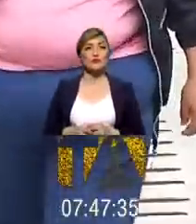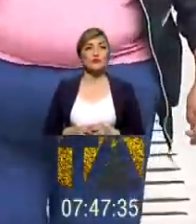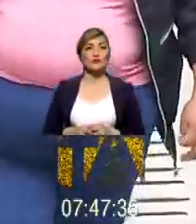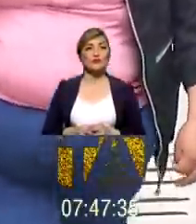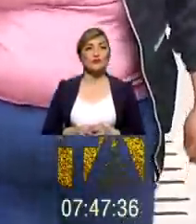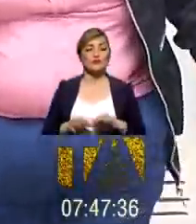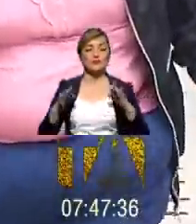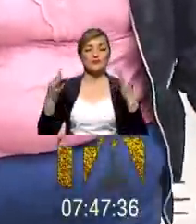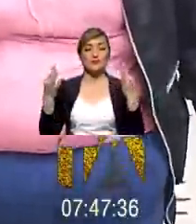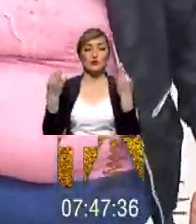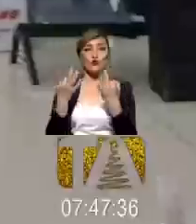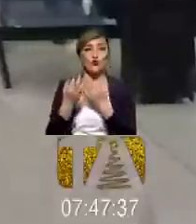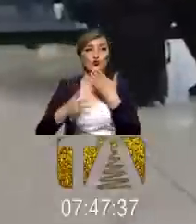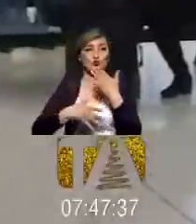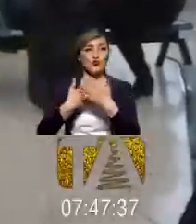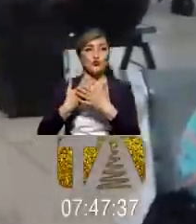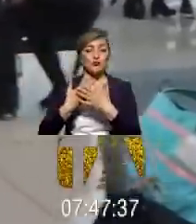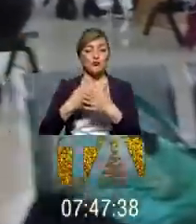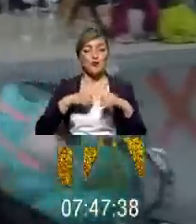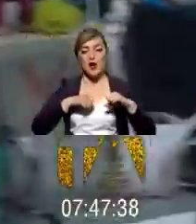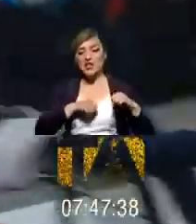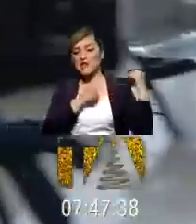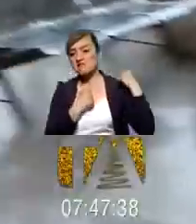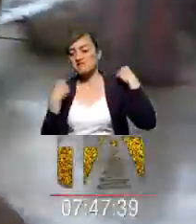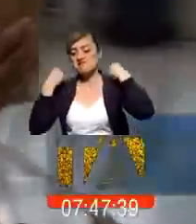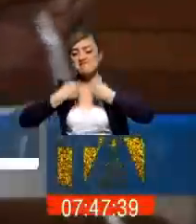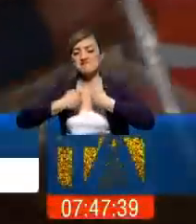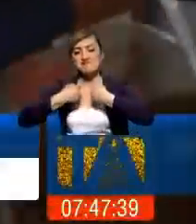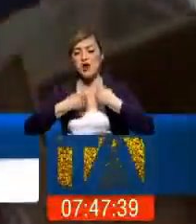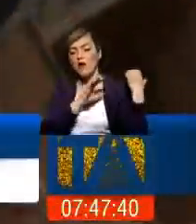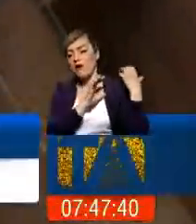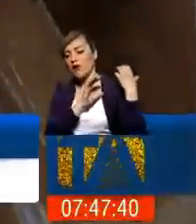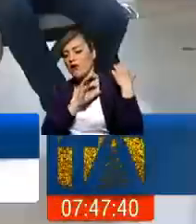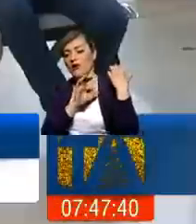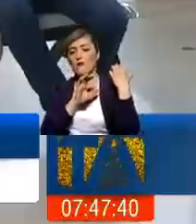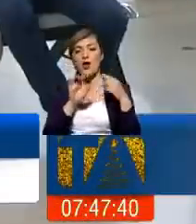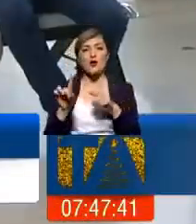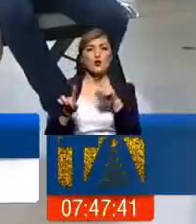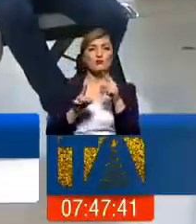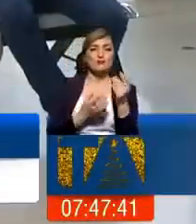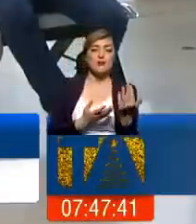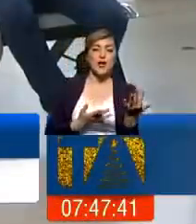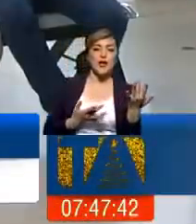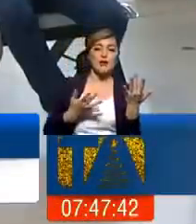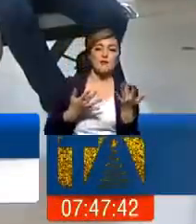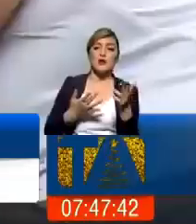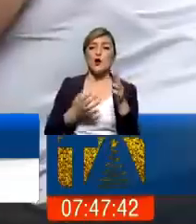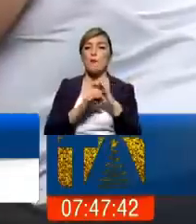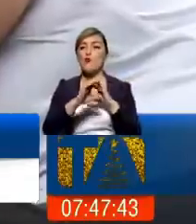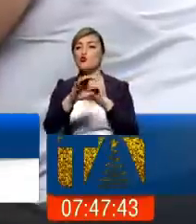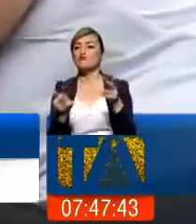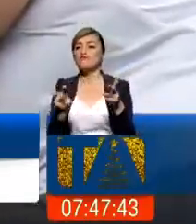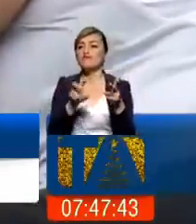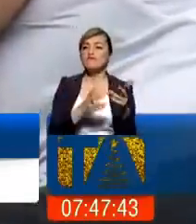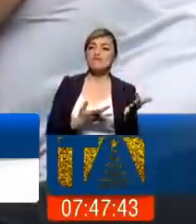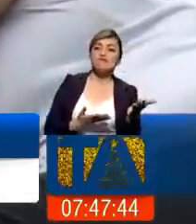Familias enteras salen las maletas por los pasillos. Algunos llevan cajas sobre los hombros, otros simplemente esperan la hora de su partida. Es